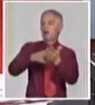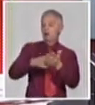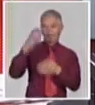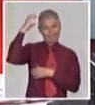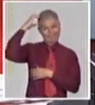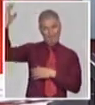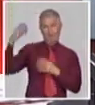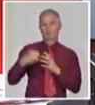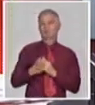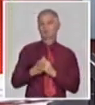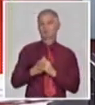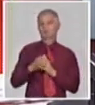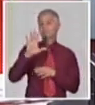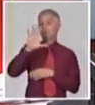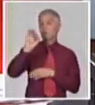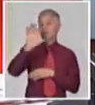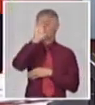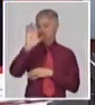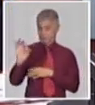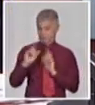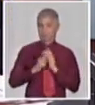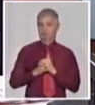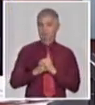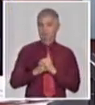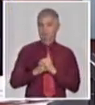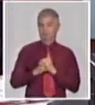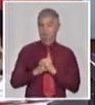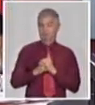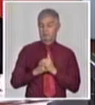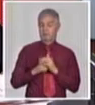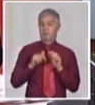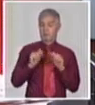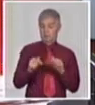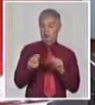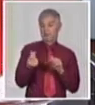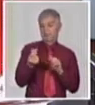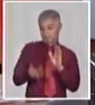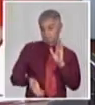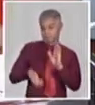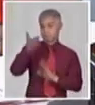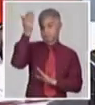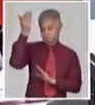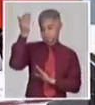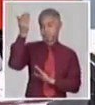Entonces es un subsidio alto y las tarifas suben.